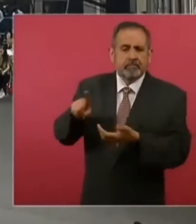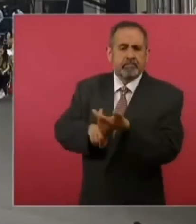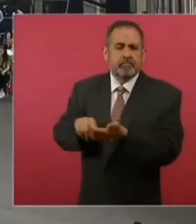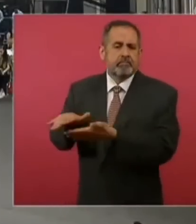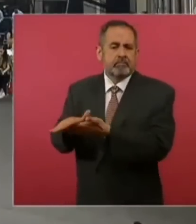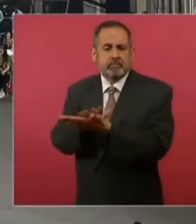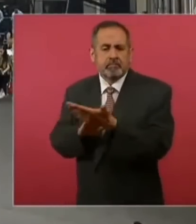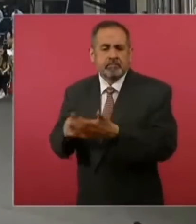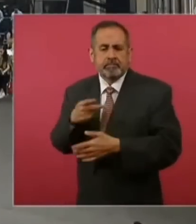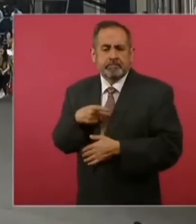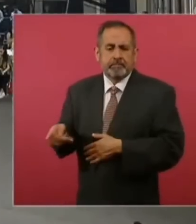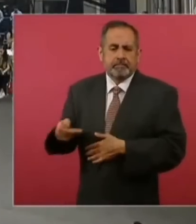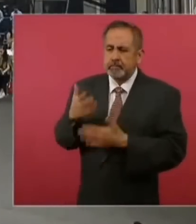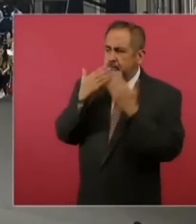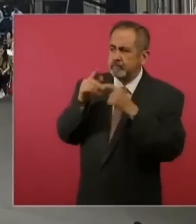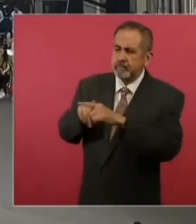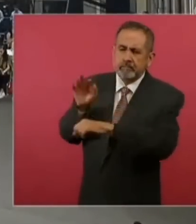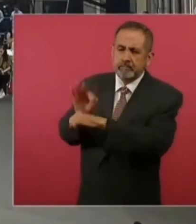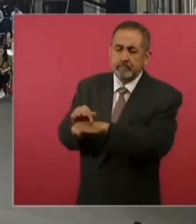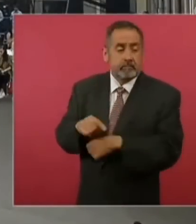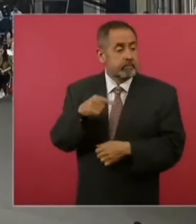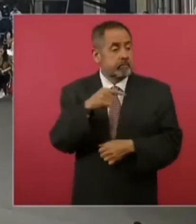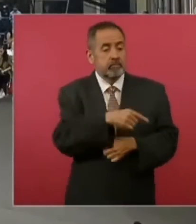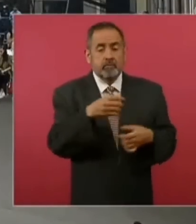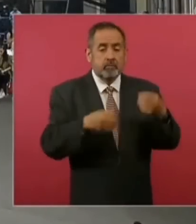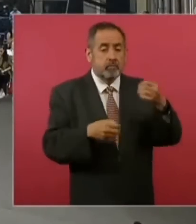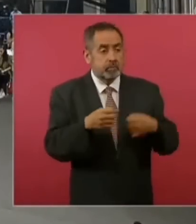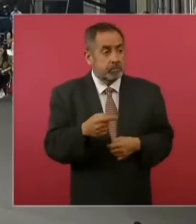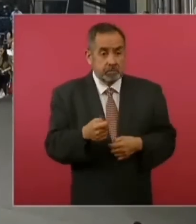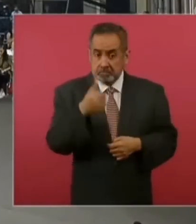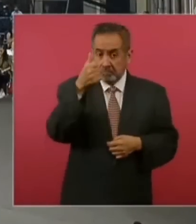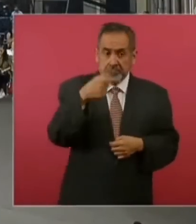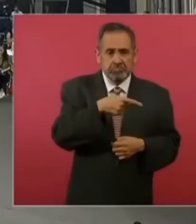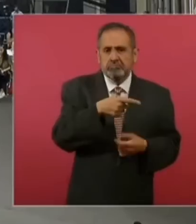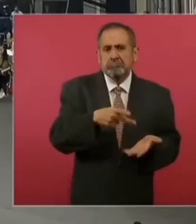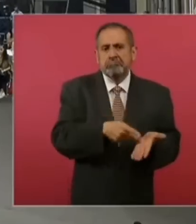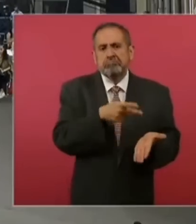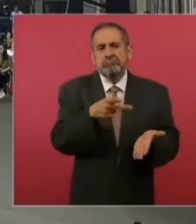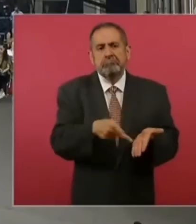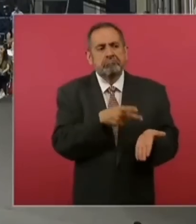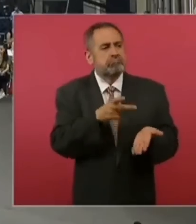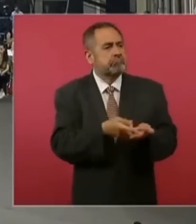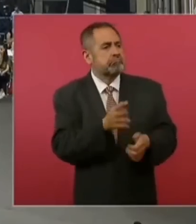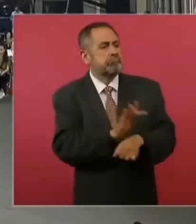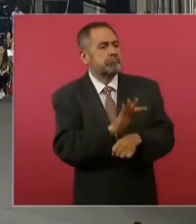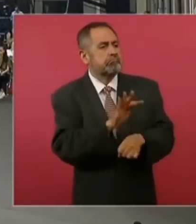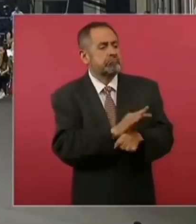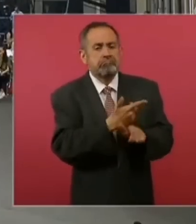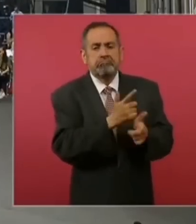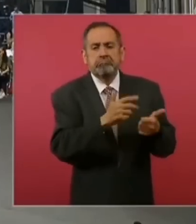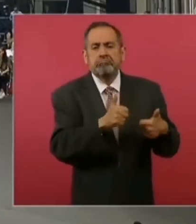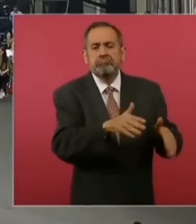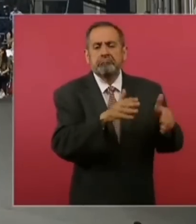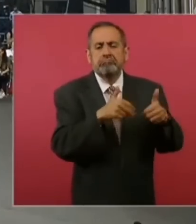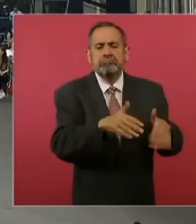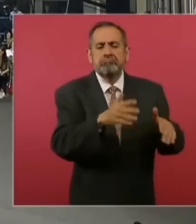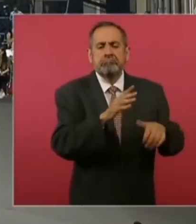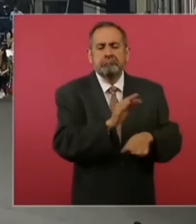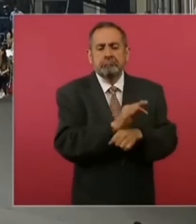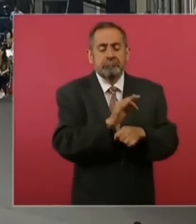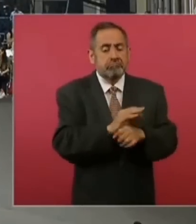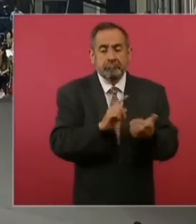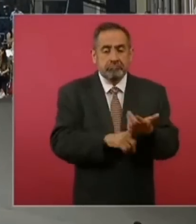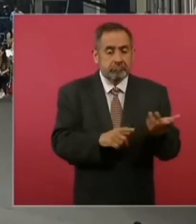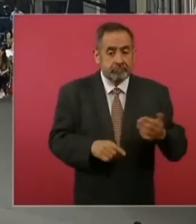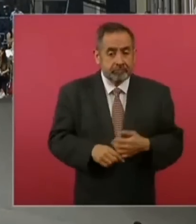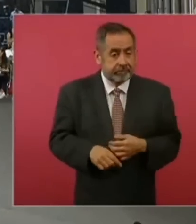más vulnerables. Y este juez no es la primera vez que ejerce este tipo de hechos, porque resulta